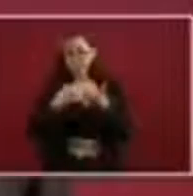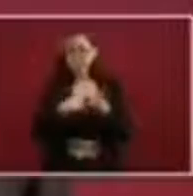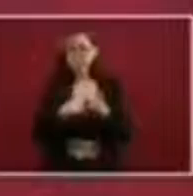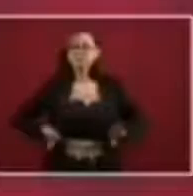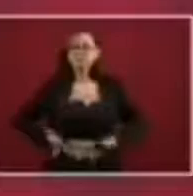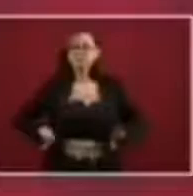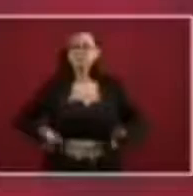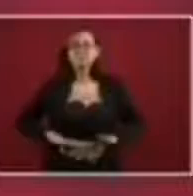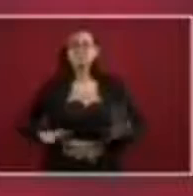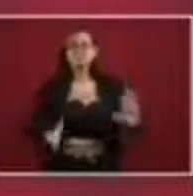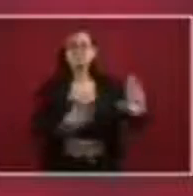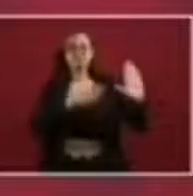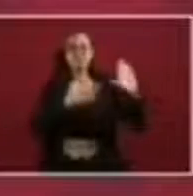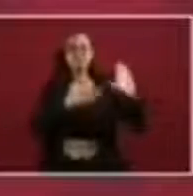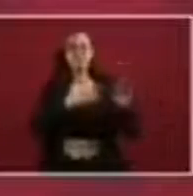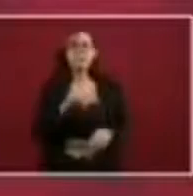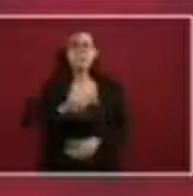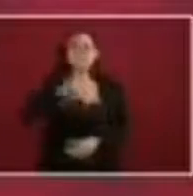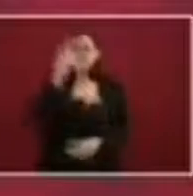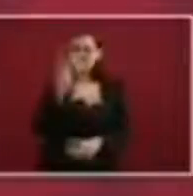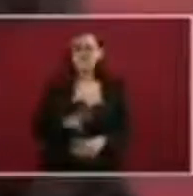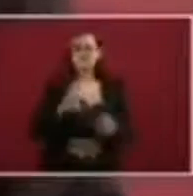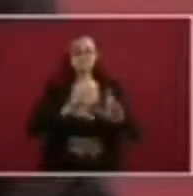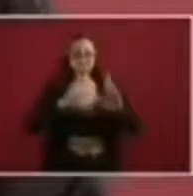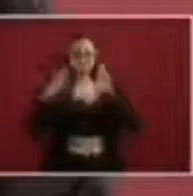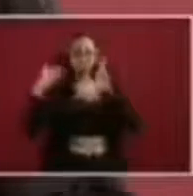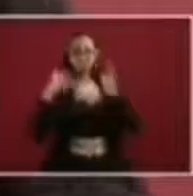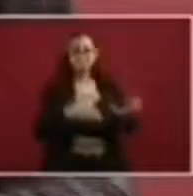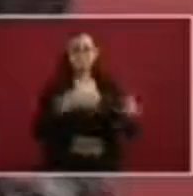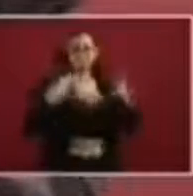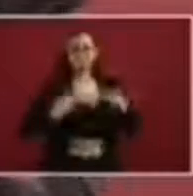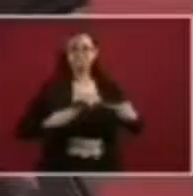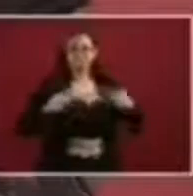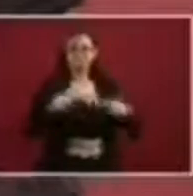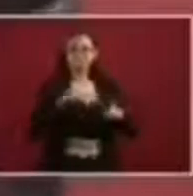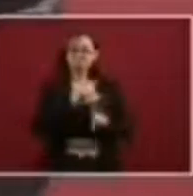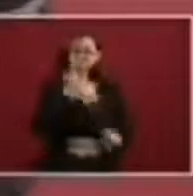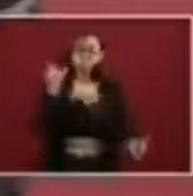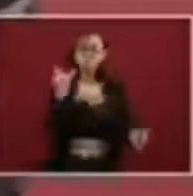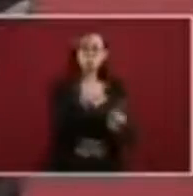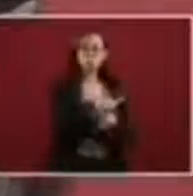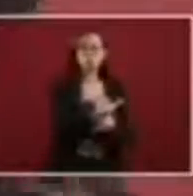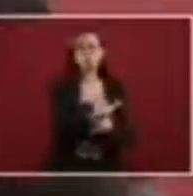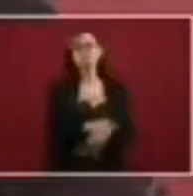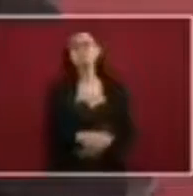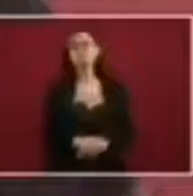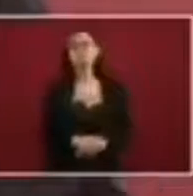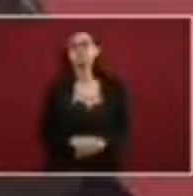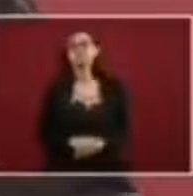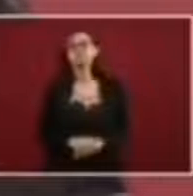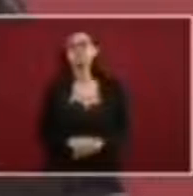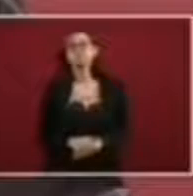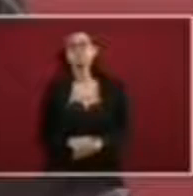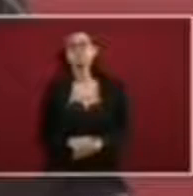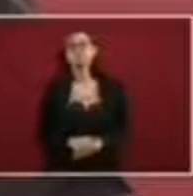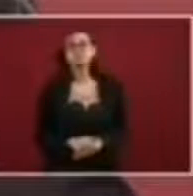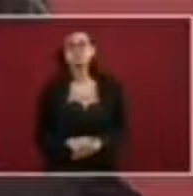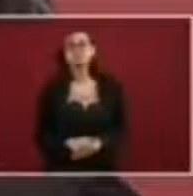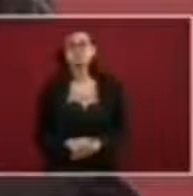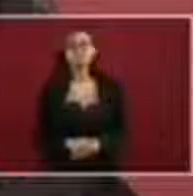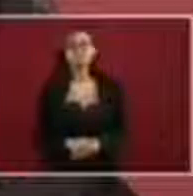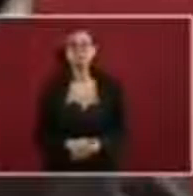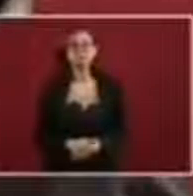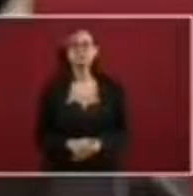que siempre se voltea a ver hacia arriba, ¿no? Hacia Palacio Nacional, antes era hacia Los Pinos, hacia el presidente de la